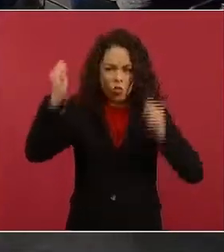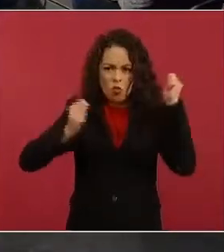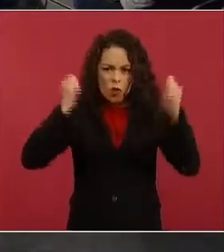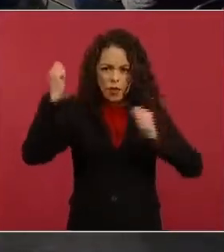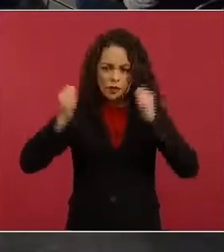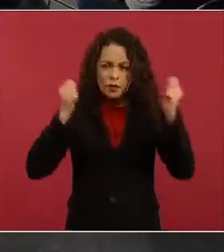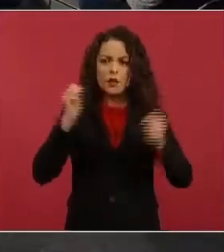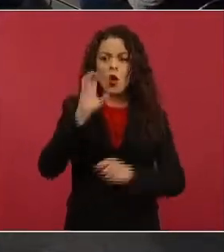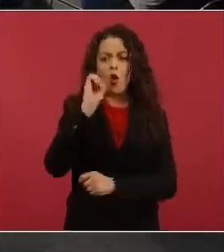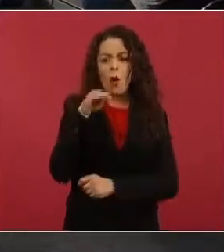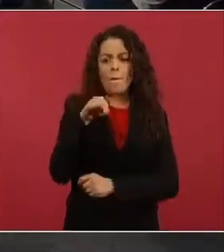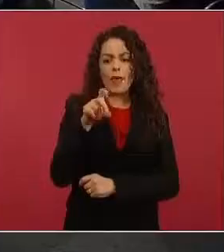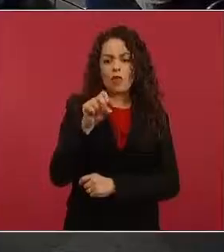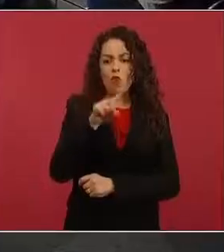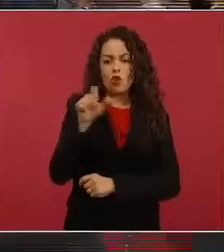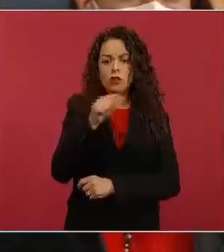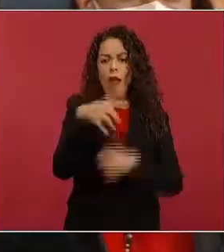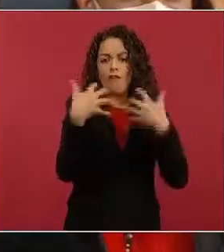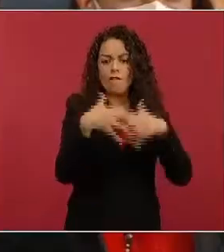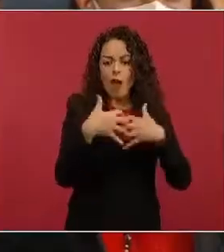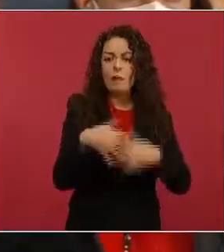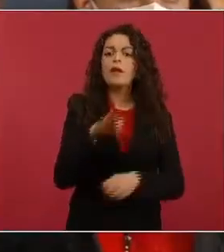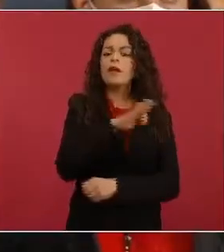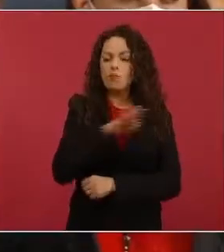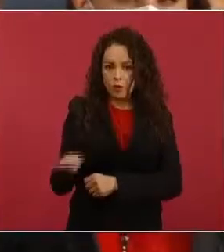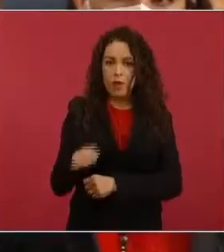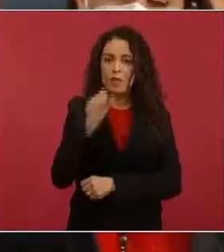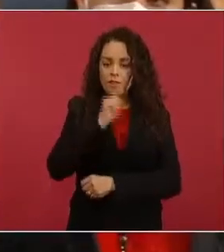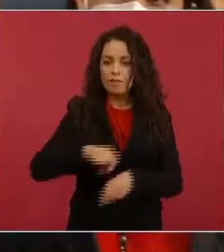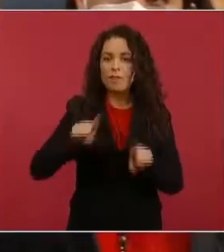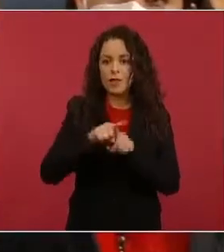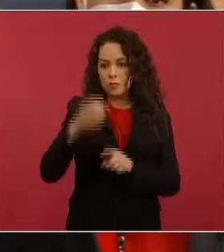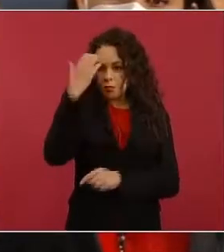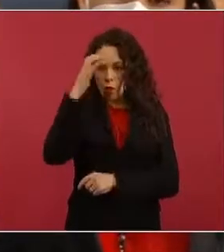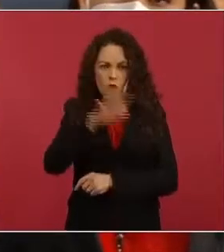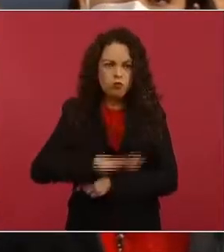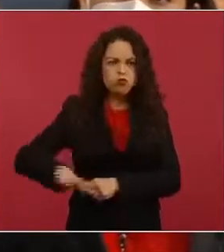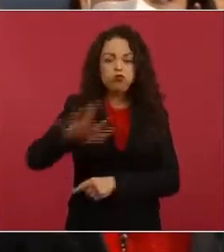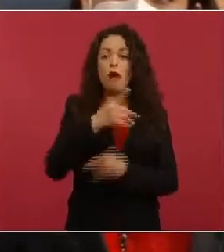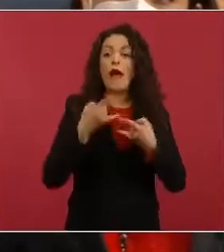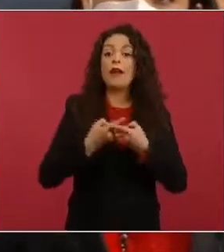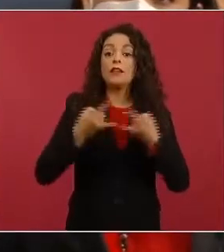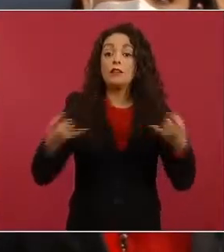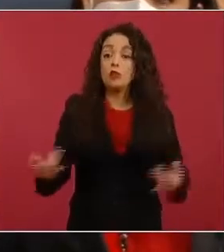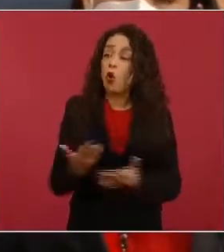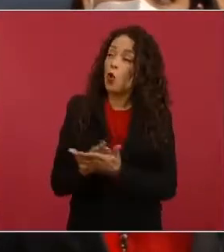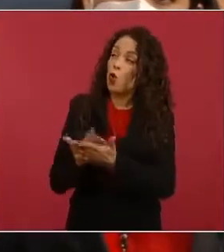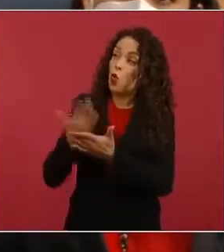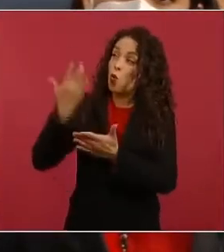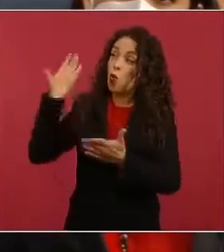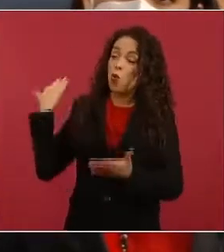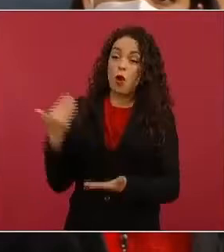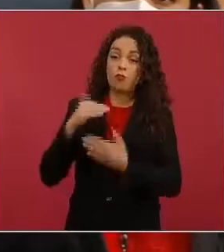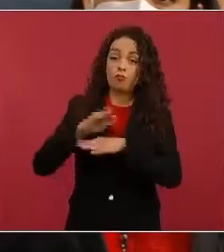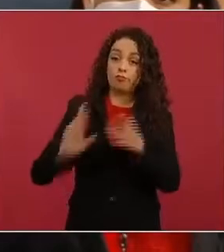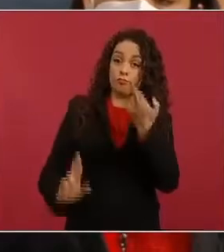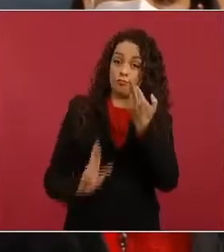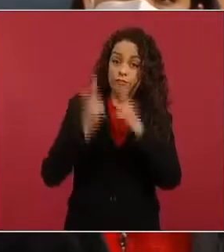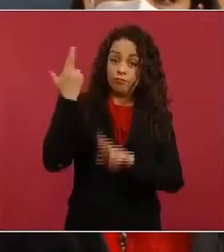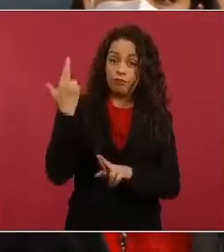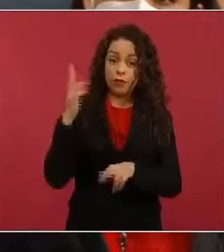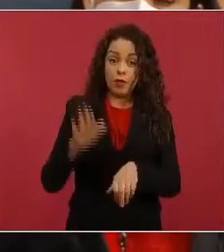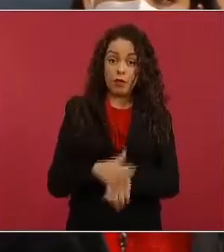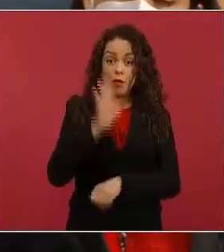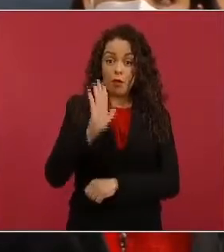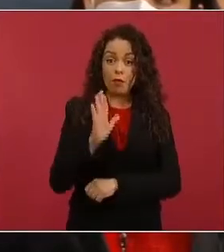conocer la fábrica de Mendoza. O sea, que se pudiera conocer esa historia revolucionaria de esa zona, porque parece ser que ellos fueron castigados durante